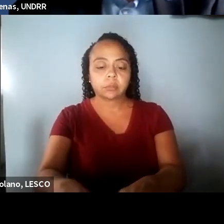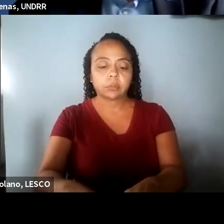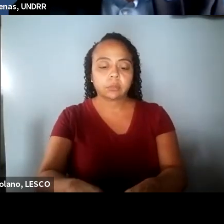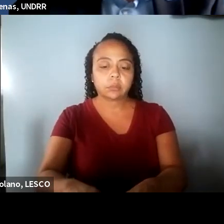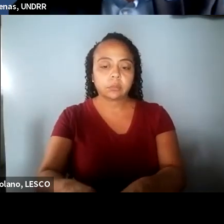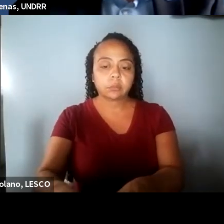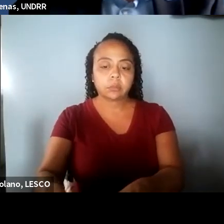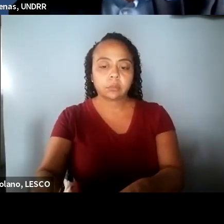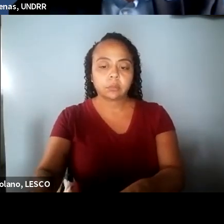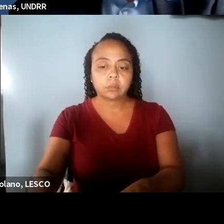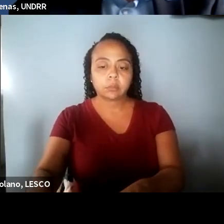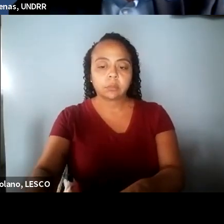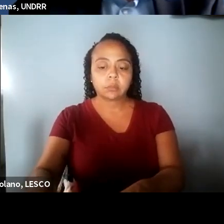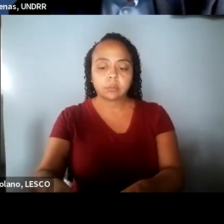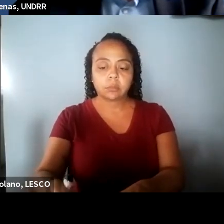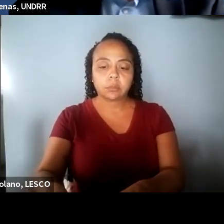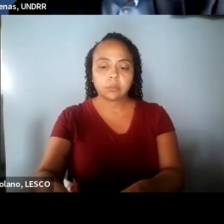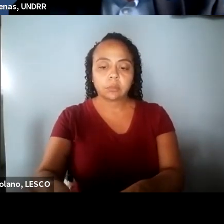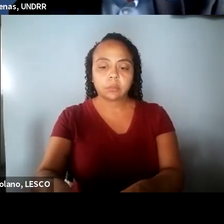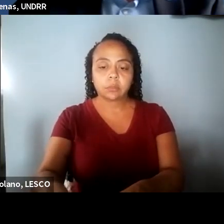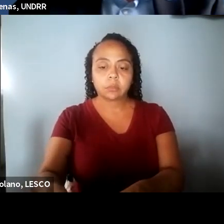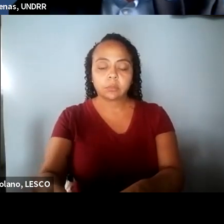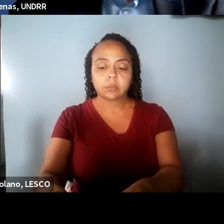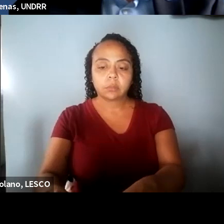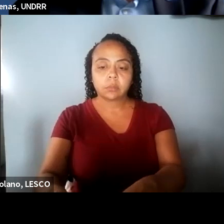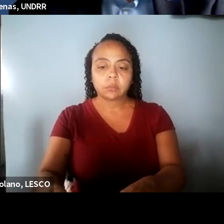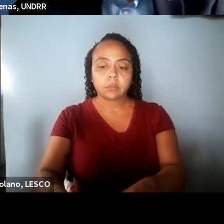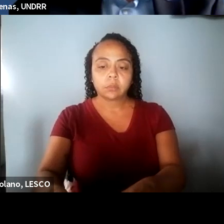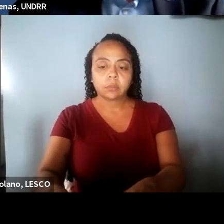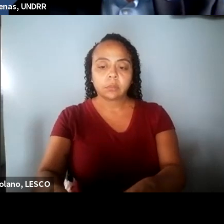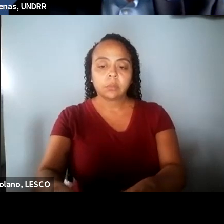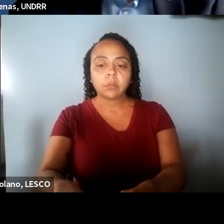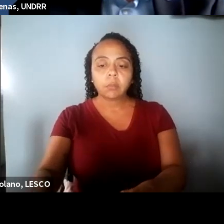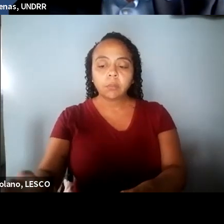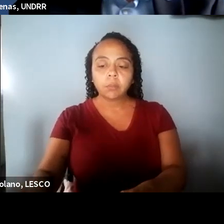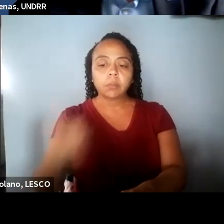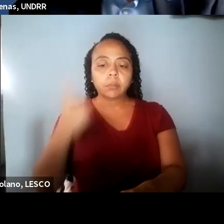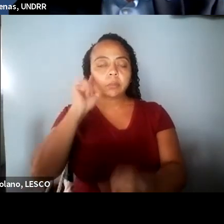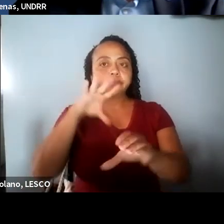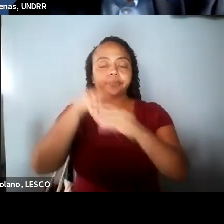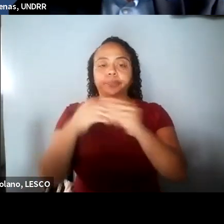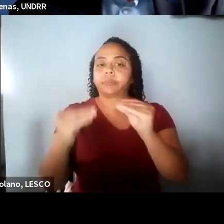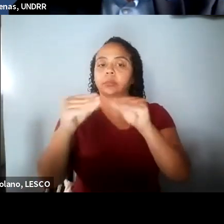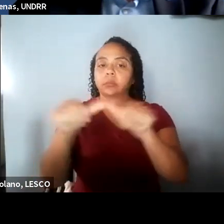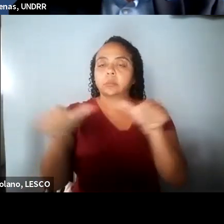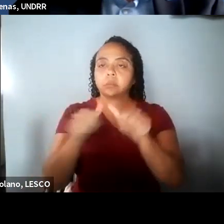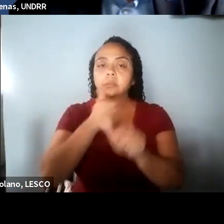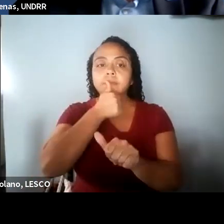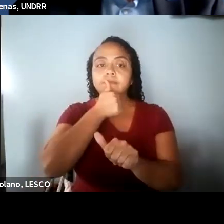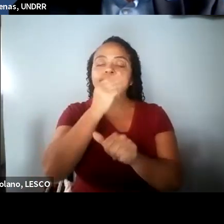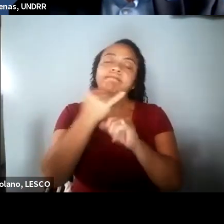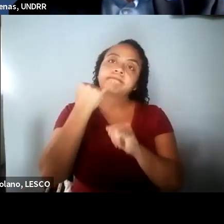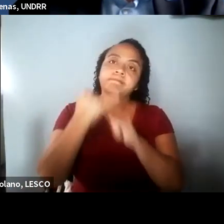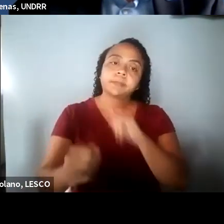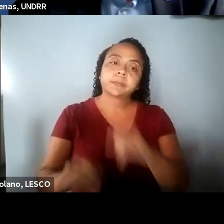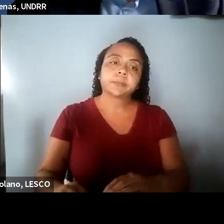de emergencia también es otro de nuestros referentes principales para involucrar muchísimo más al sector privado y finalmente